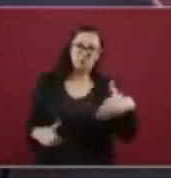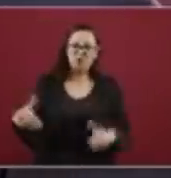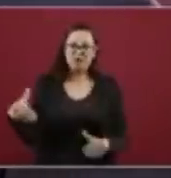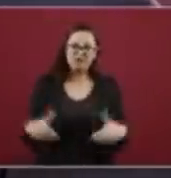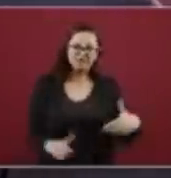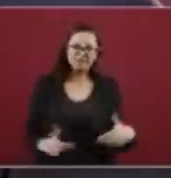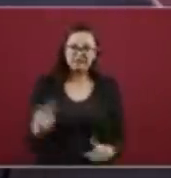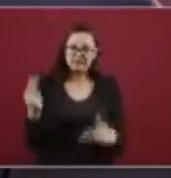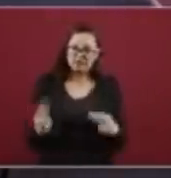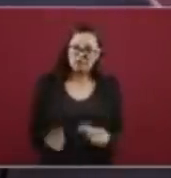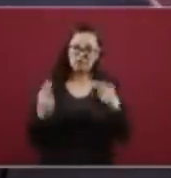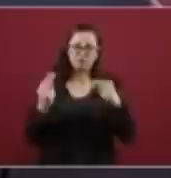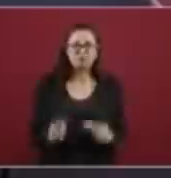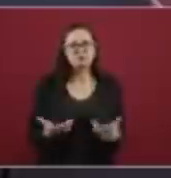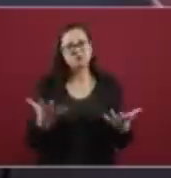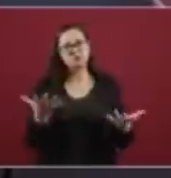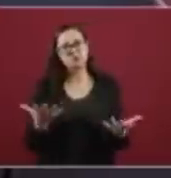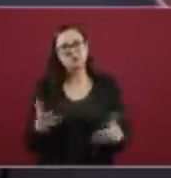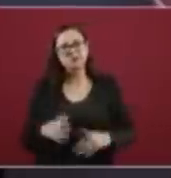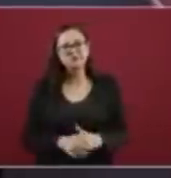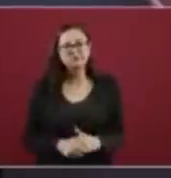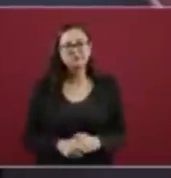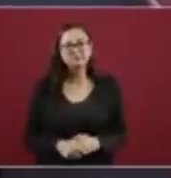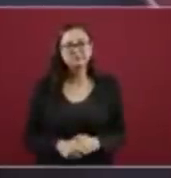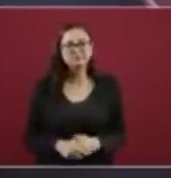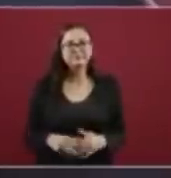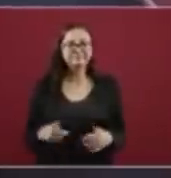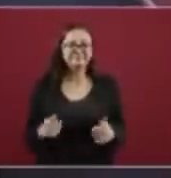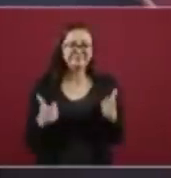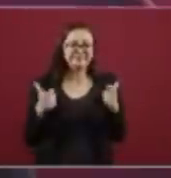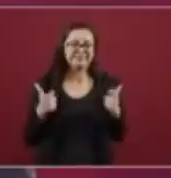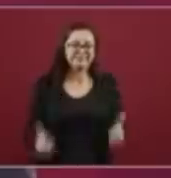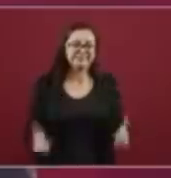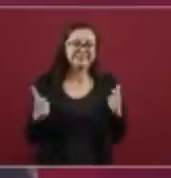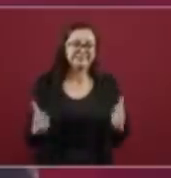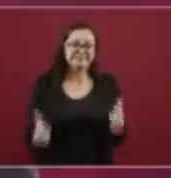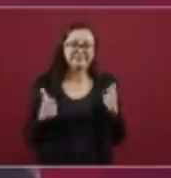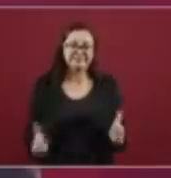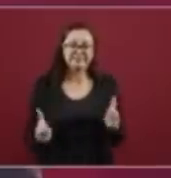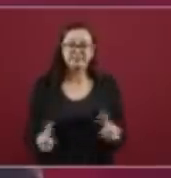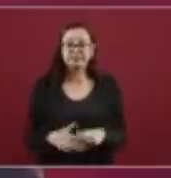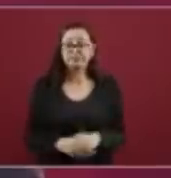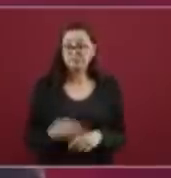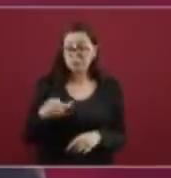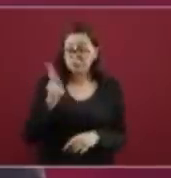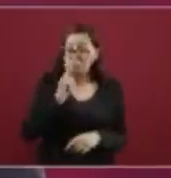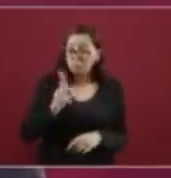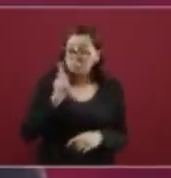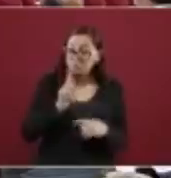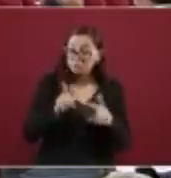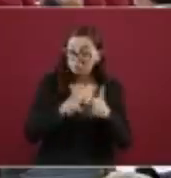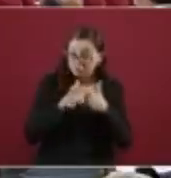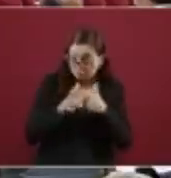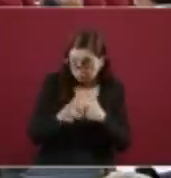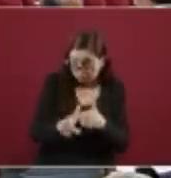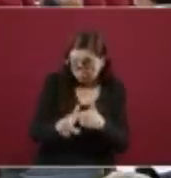el negocio, era una mina de oro. ¿Pero la prueba sí se sigue aplicando? Lo